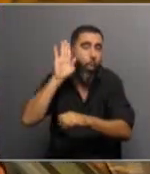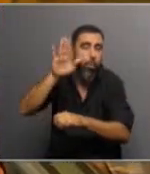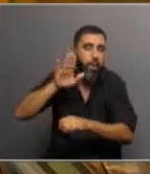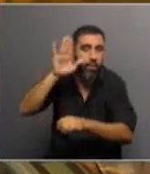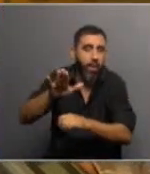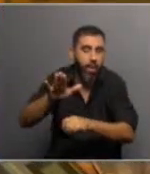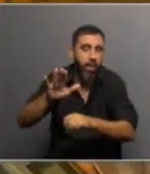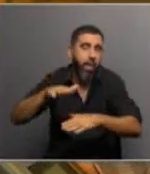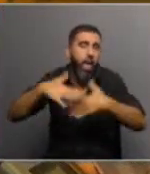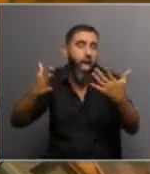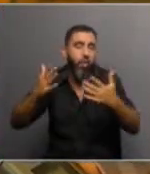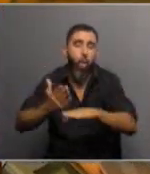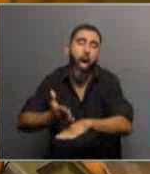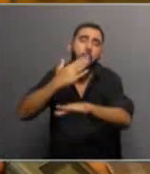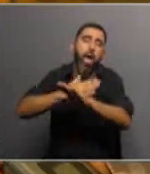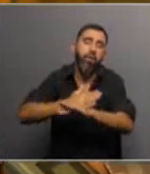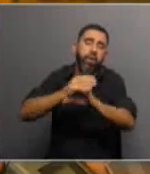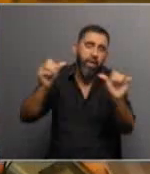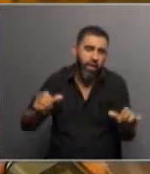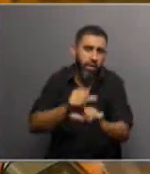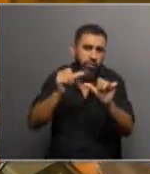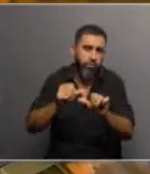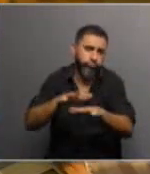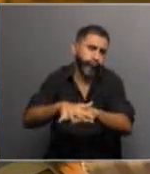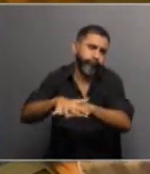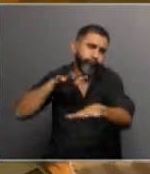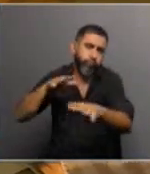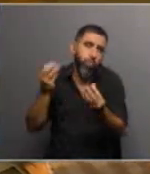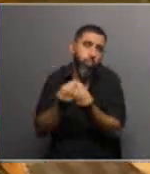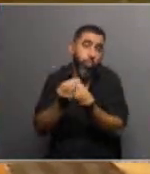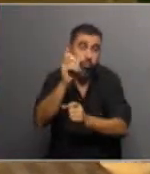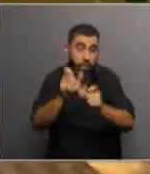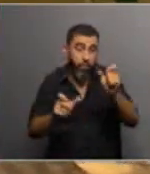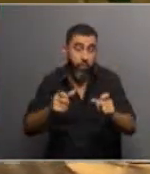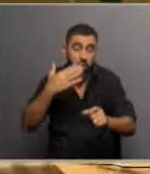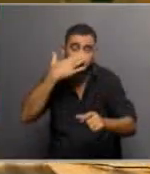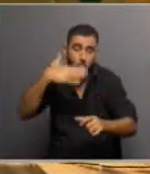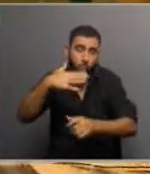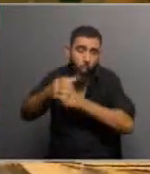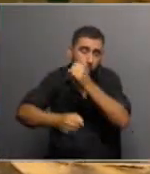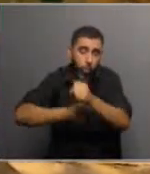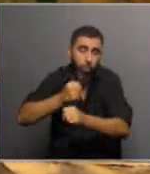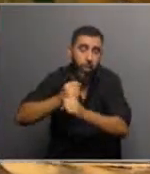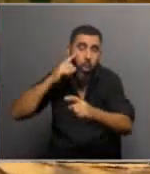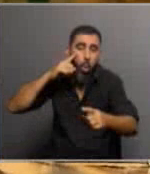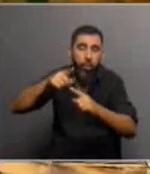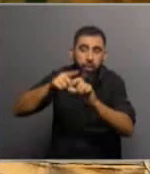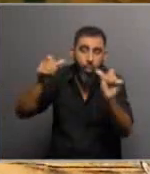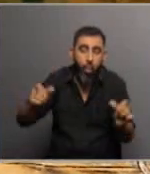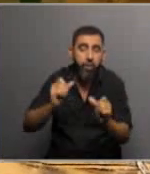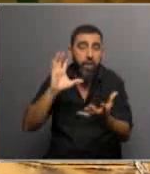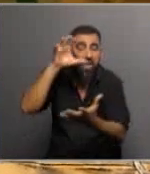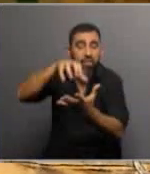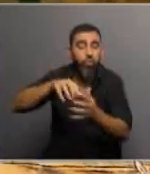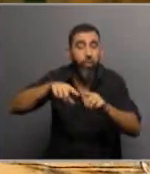espectáculo antiguamente se llegaron a ser espectáculos multitudinarios y en los últimos años nos hemos enfocado en hacer cosas en la sala zitarrosa